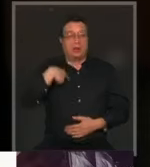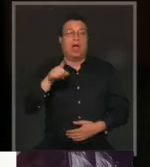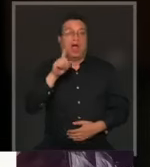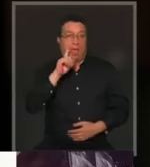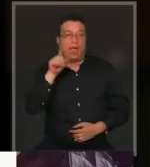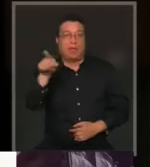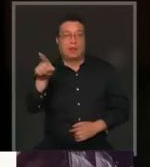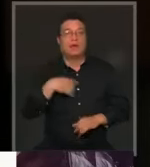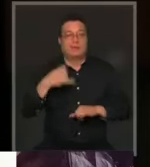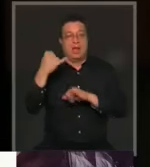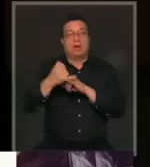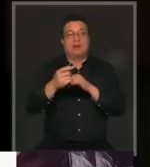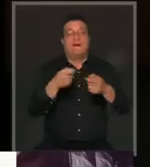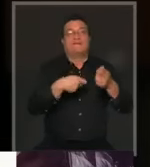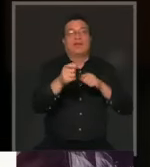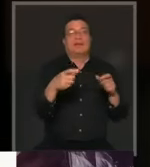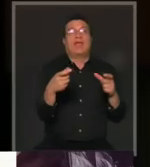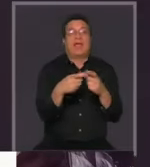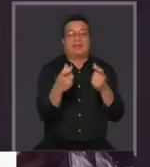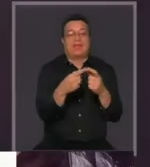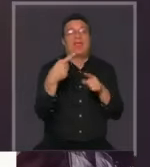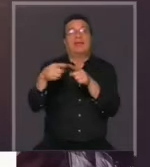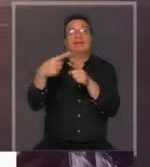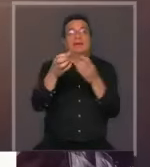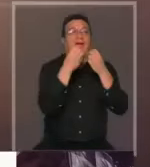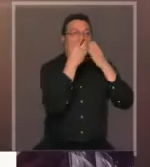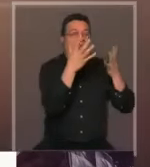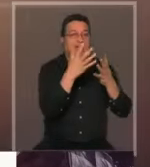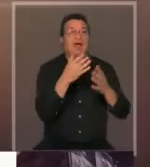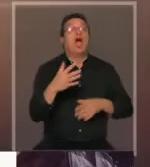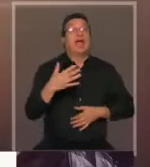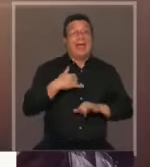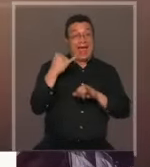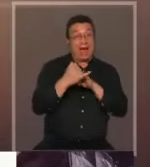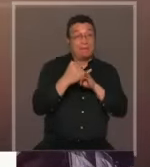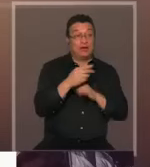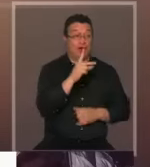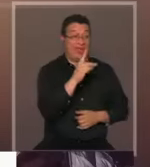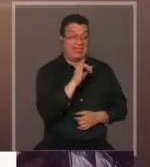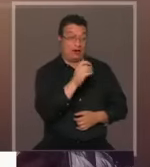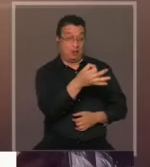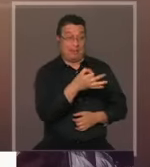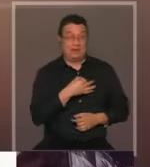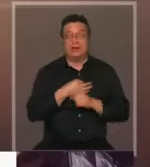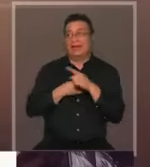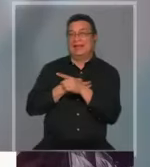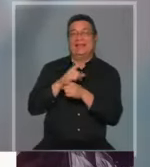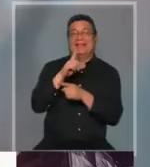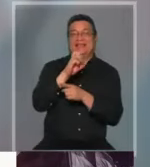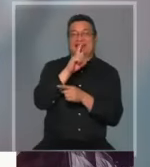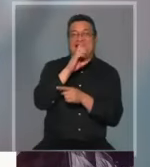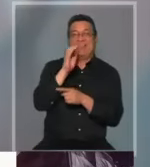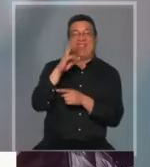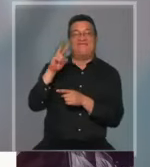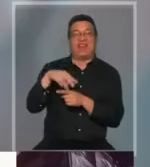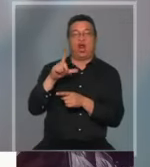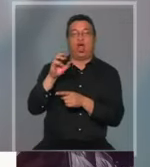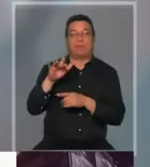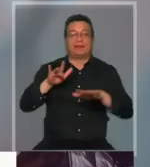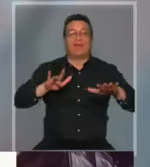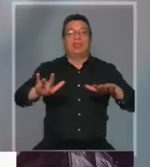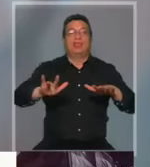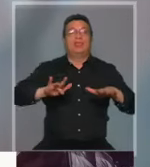que tenía un amigo que vendía entradas para diferentes conciertos. Ese amigo, según Diego, se llama Esteban López Hernández, un DJ de